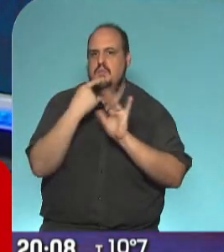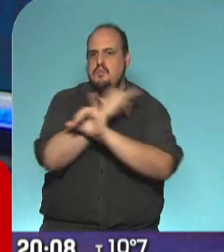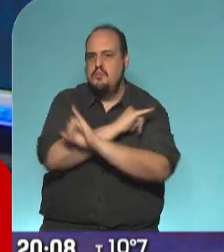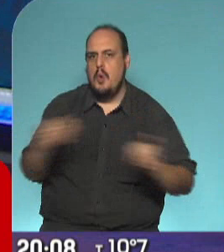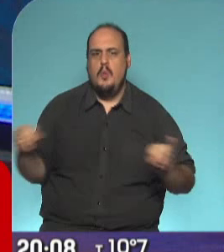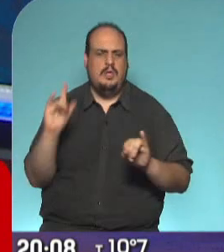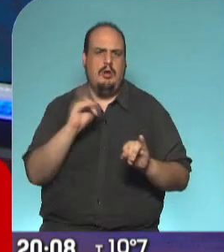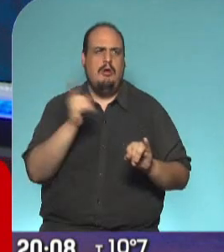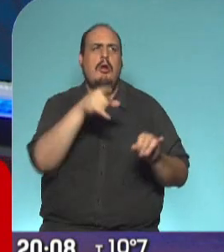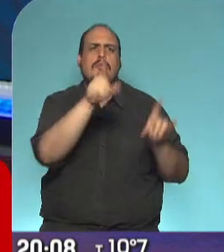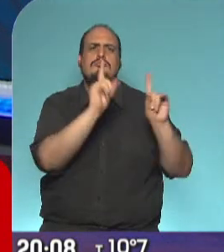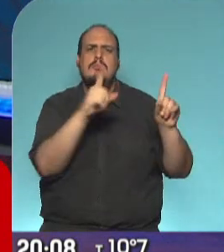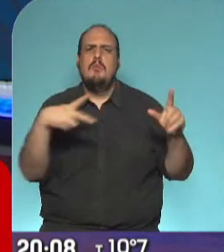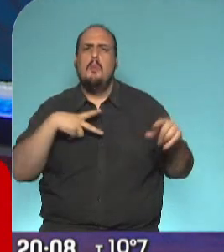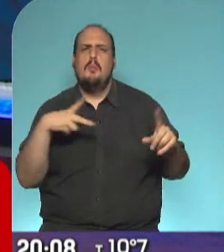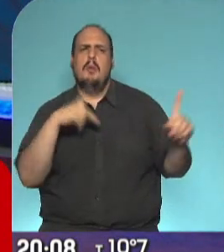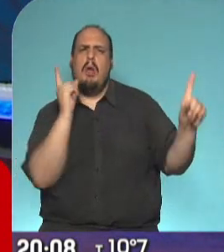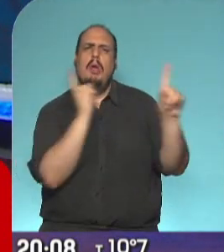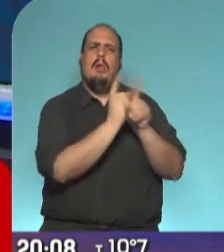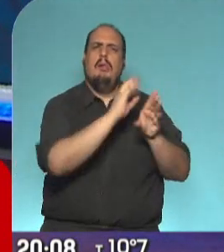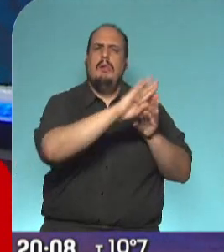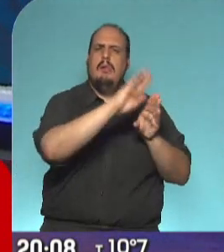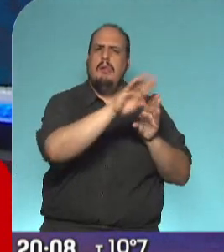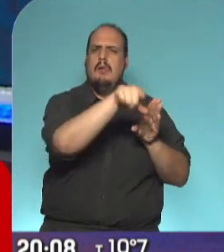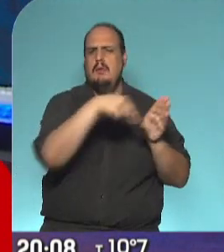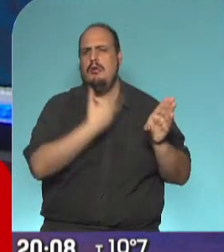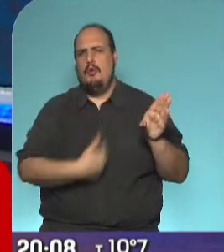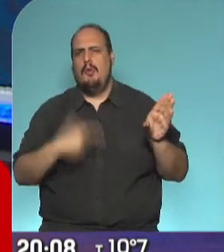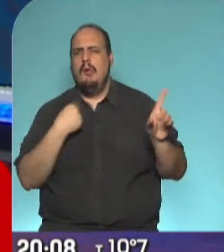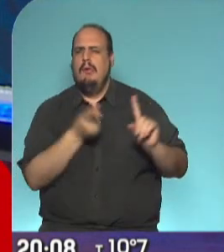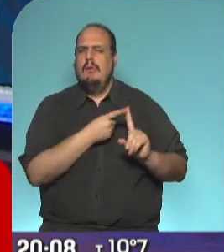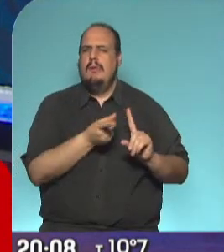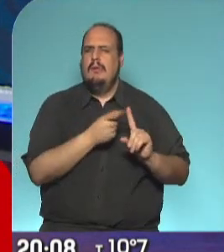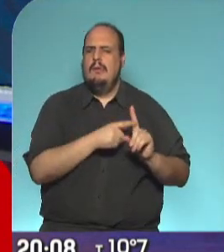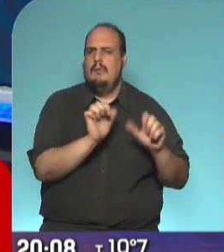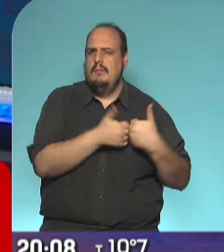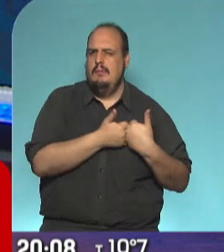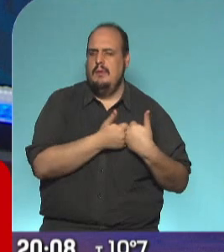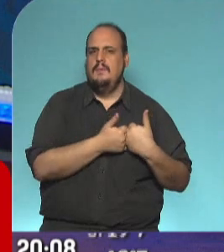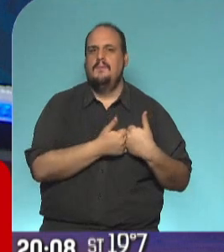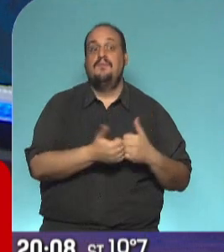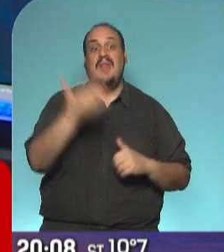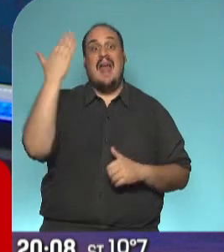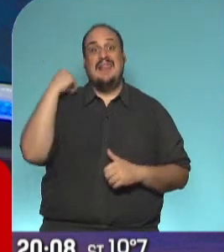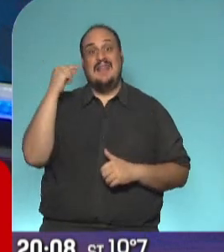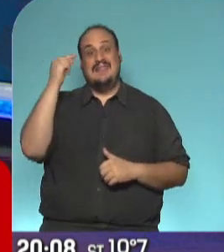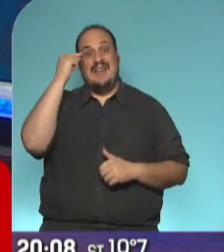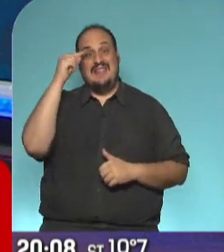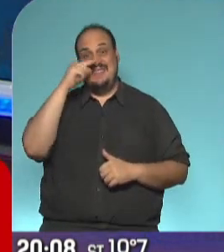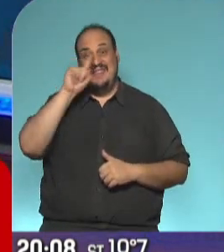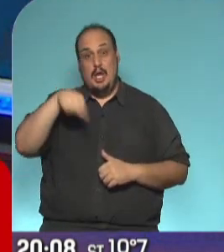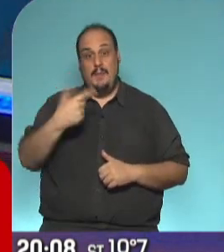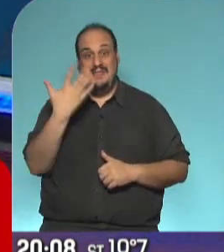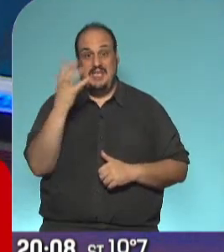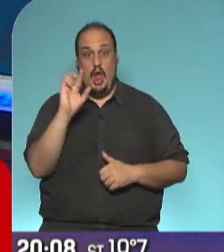los bonistas y el gobierno. Bueno, y en ese periodo de pasar de $37,50 cada 100, eso